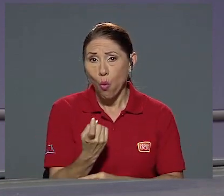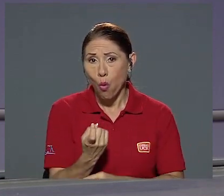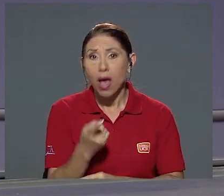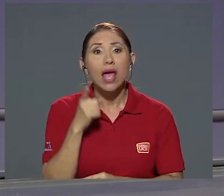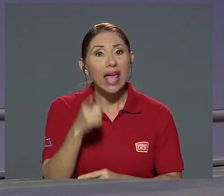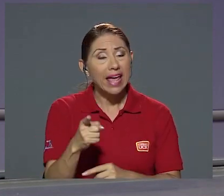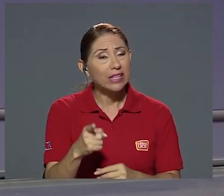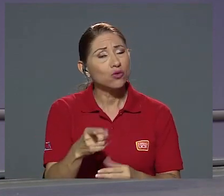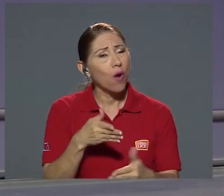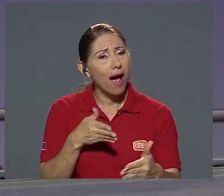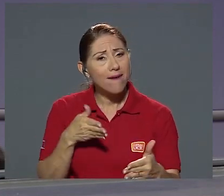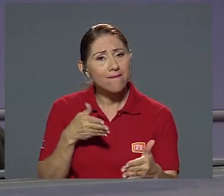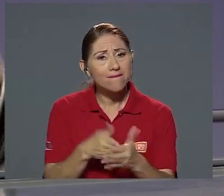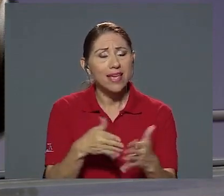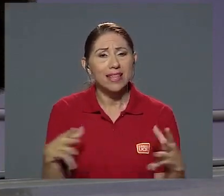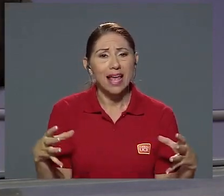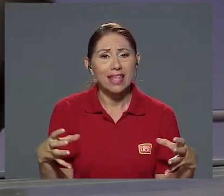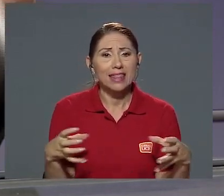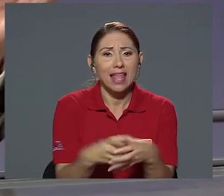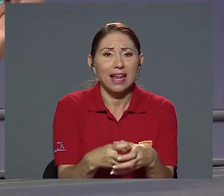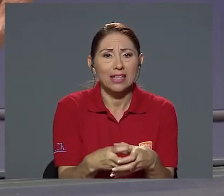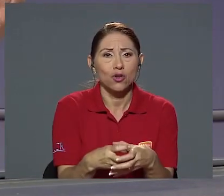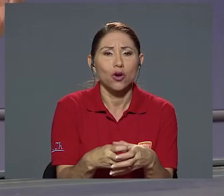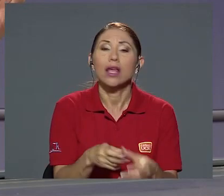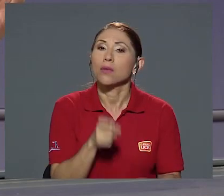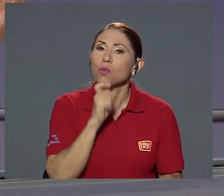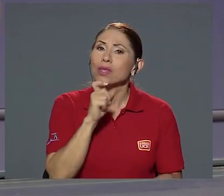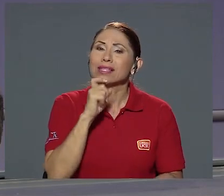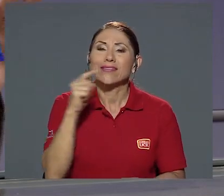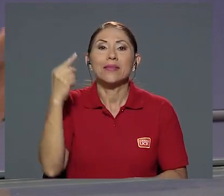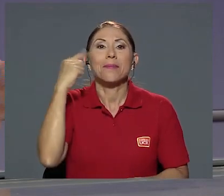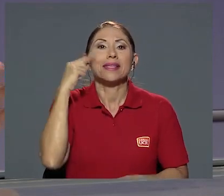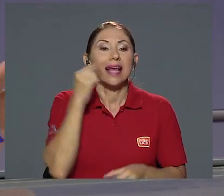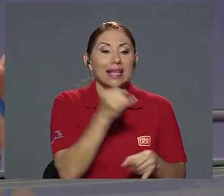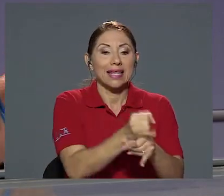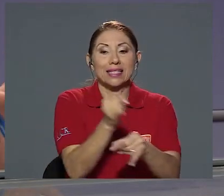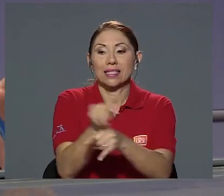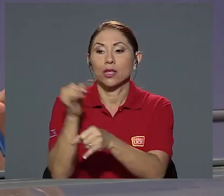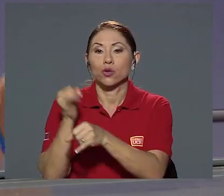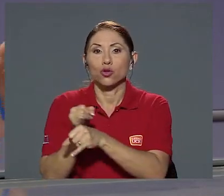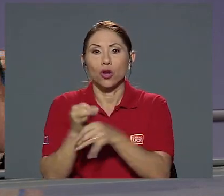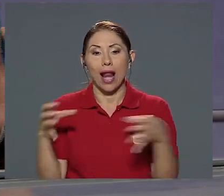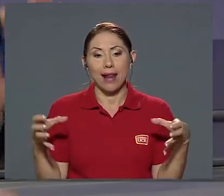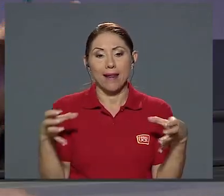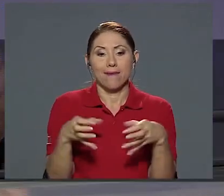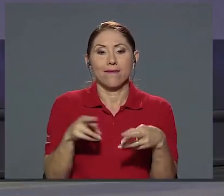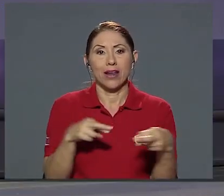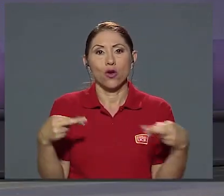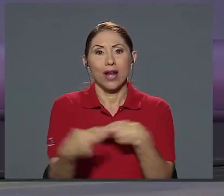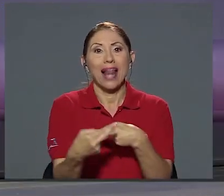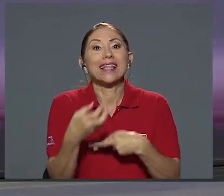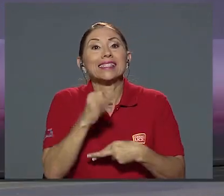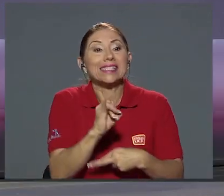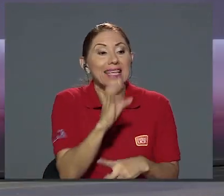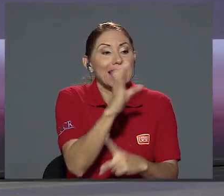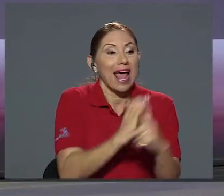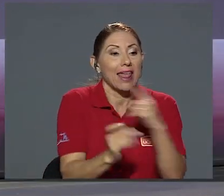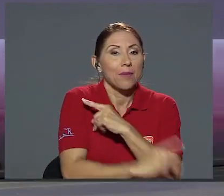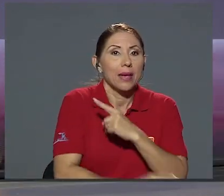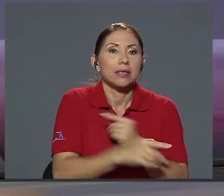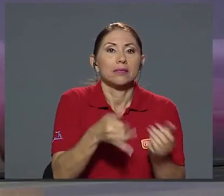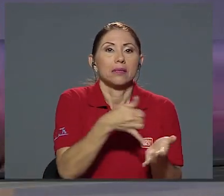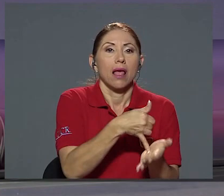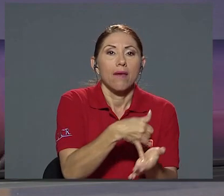la integración. Es muy difícil pensar en una institución regional a partir de estados débiles, y creo que es un elemento